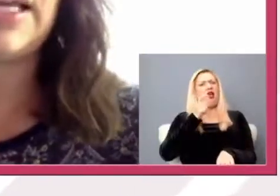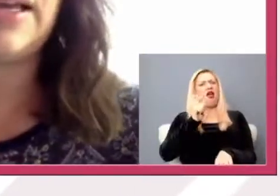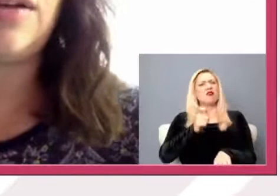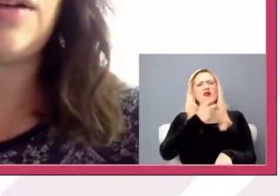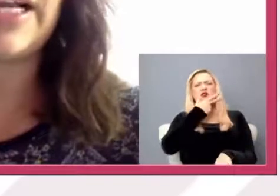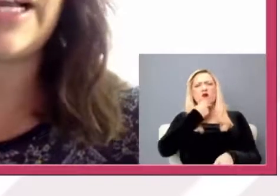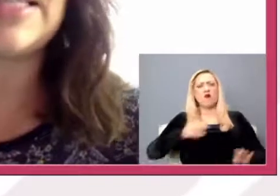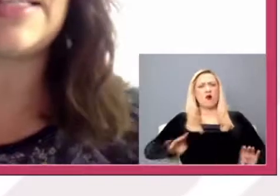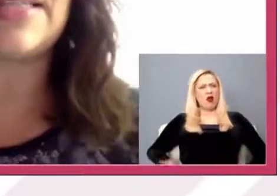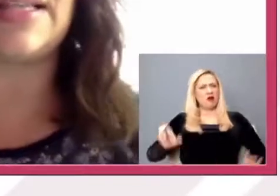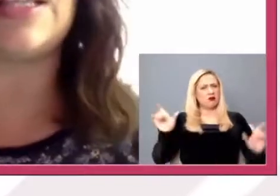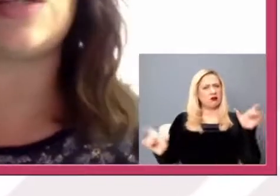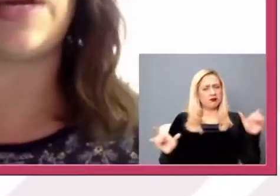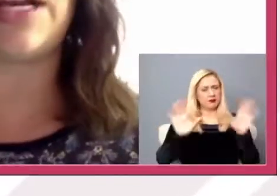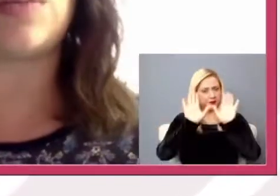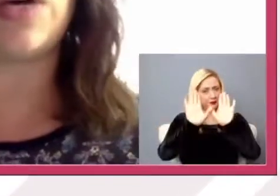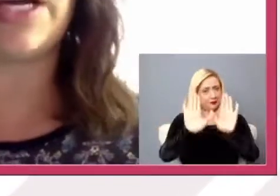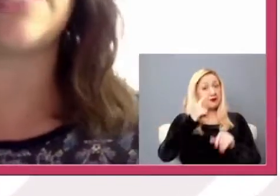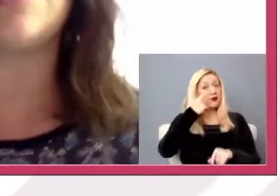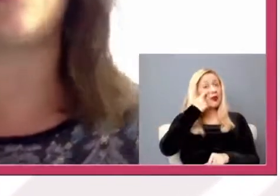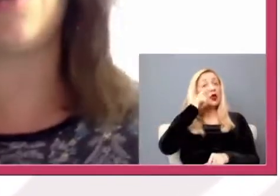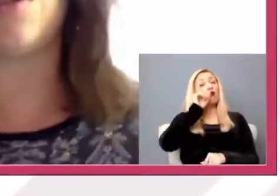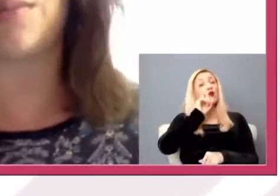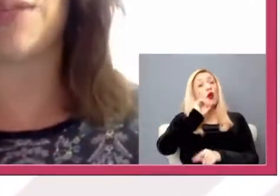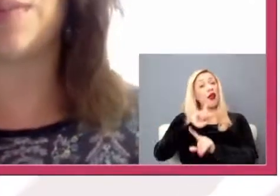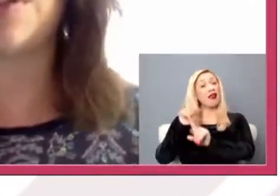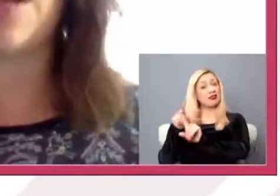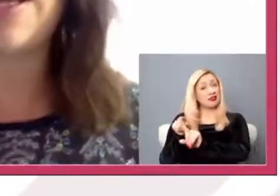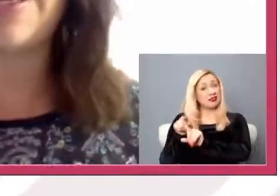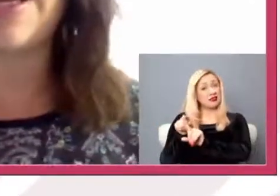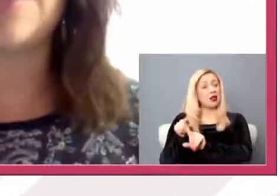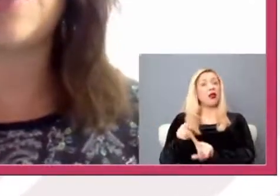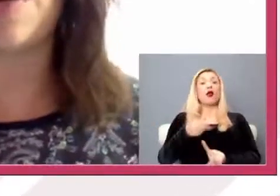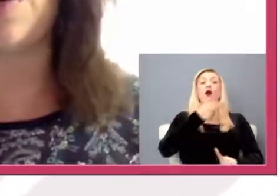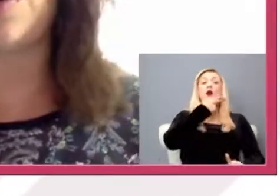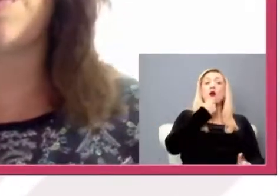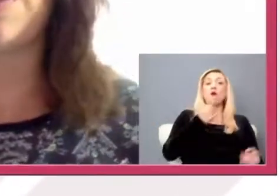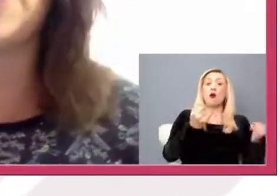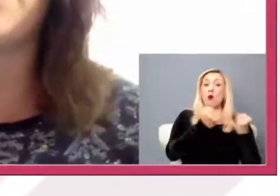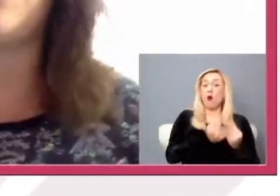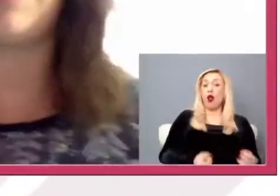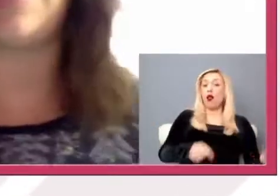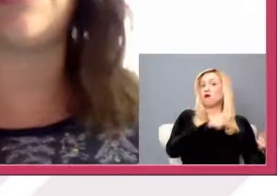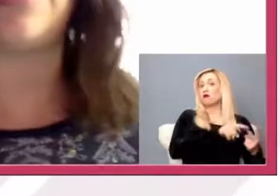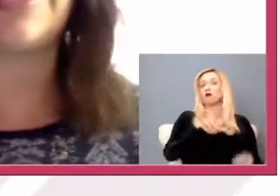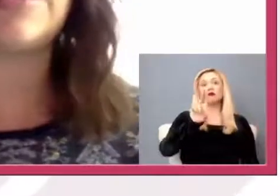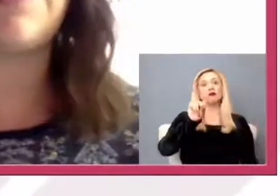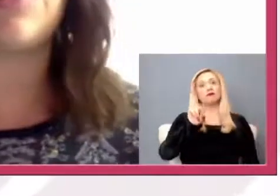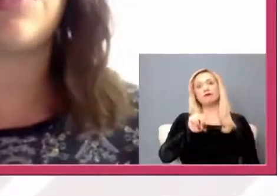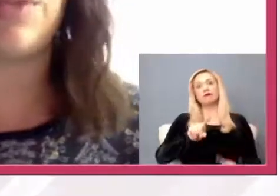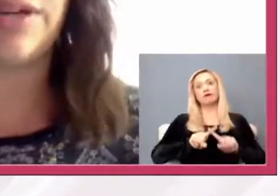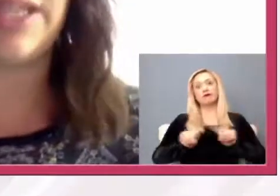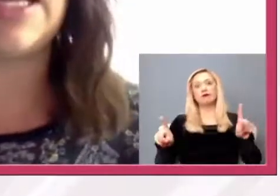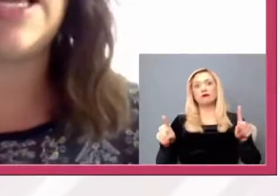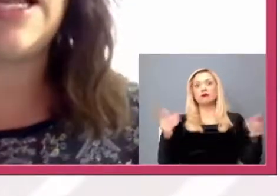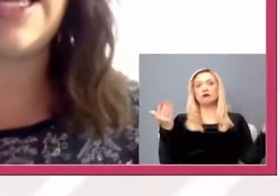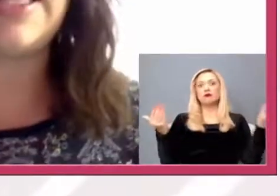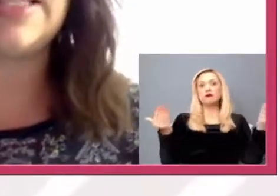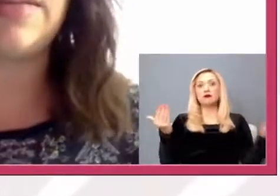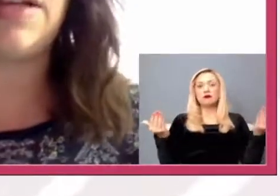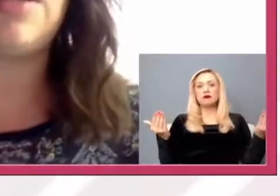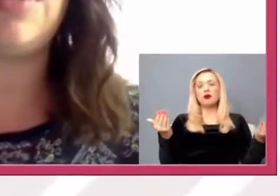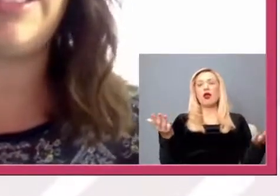decir, los alcances que tiene sobre las mujeres no son los mismos que sobre los hombres y por lo tanto las repercusiones,